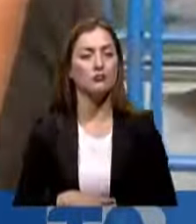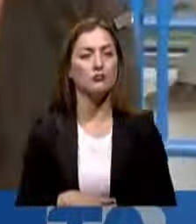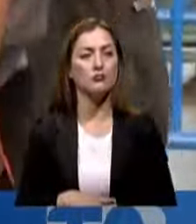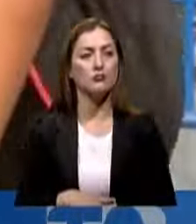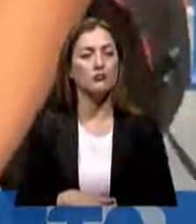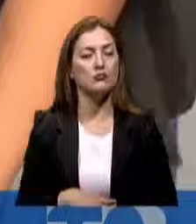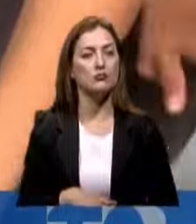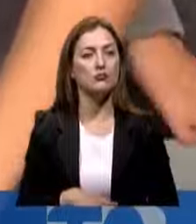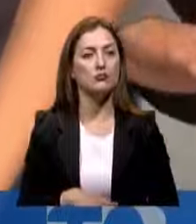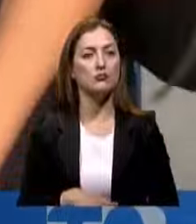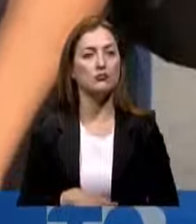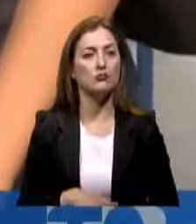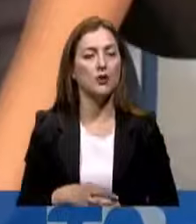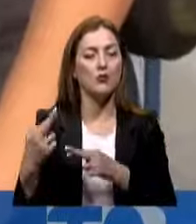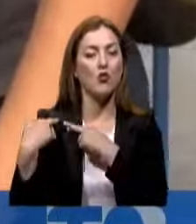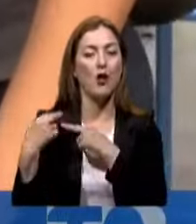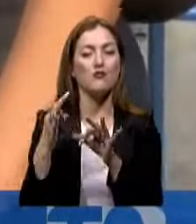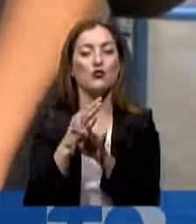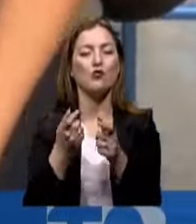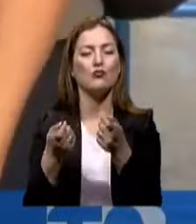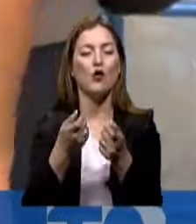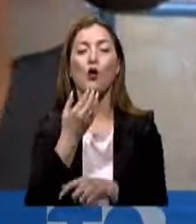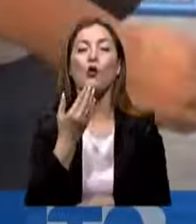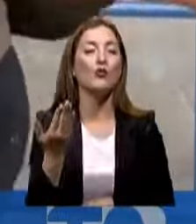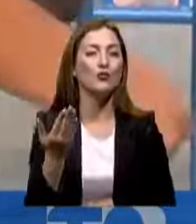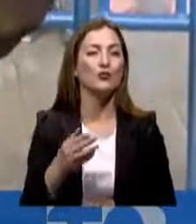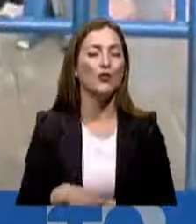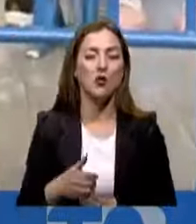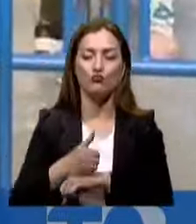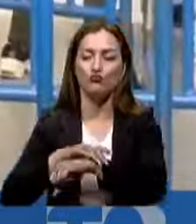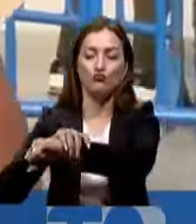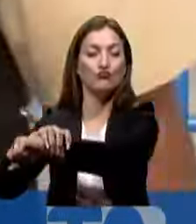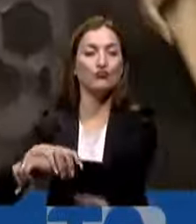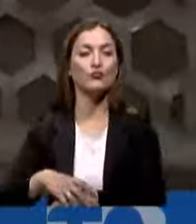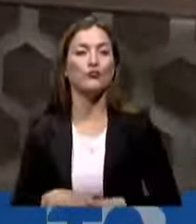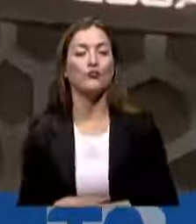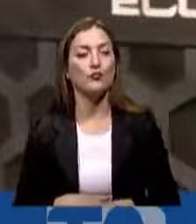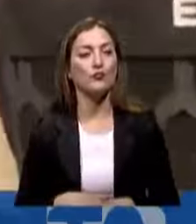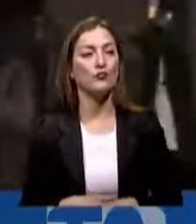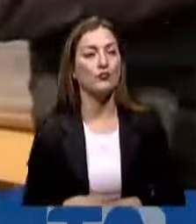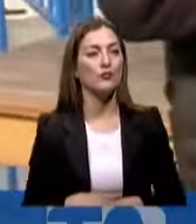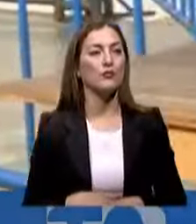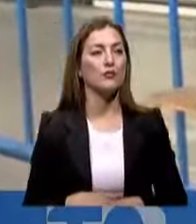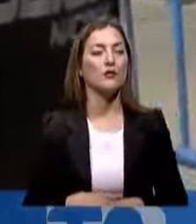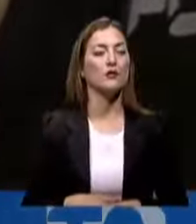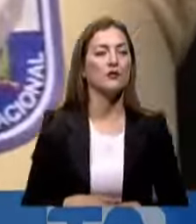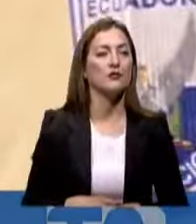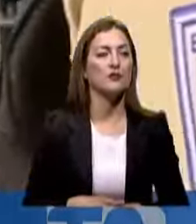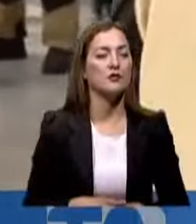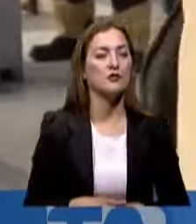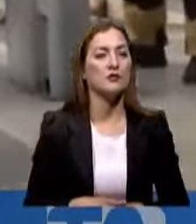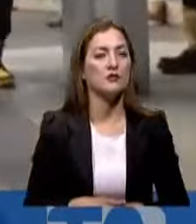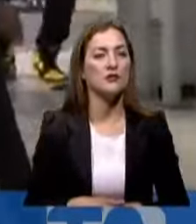encargados de identificar cuál es el modus operandi y cuáles son los actores para ponerlos a órdenes de la autoridad competente. Entonces, finalmente, ¿cuál sería esa invitación